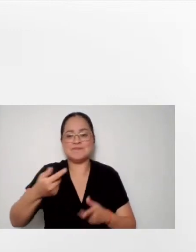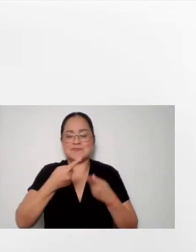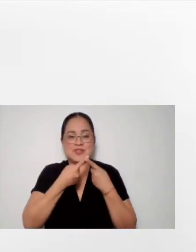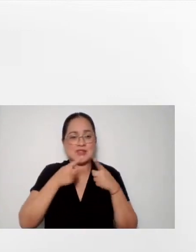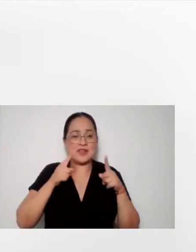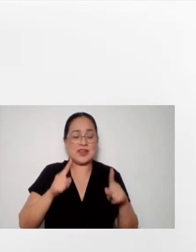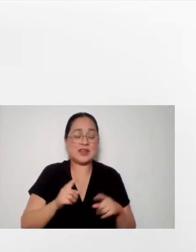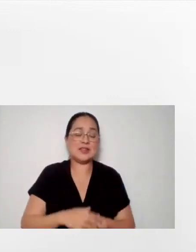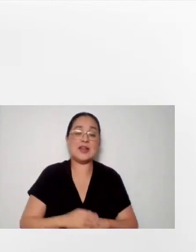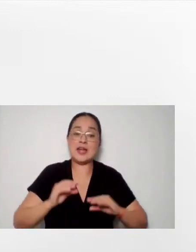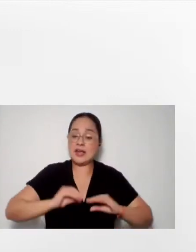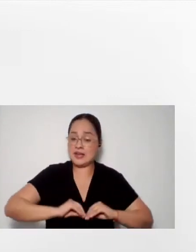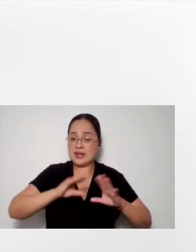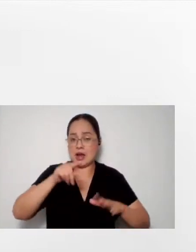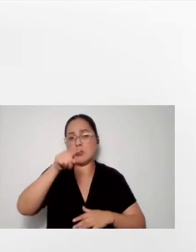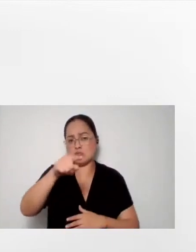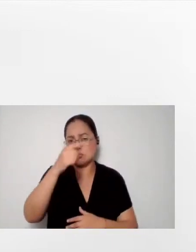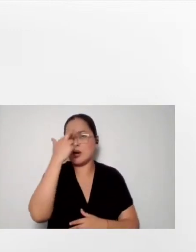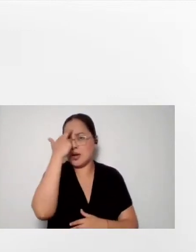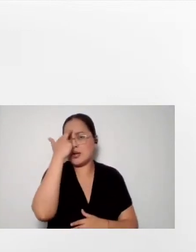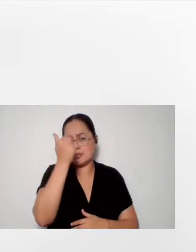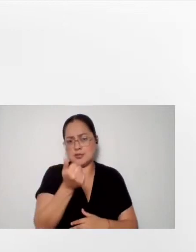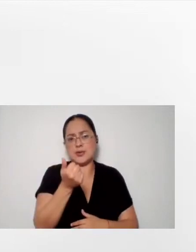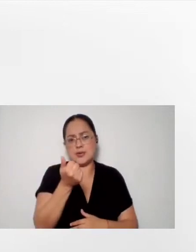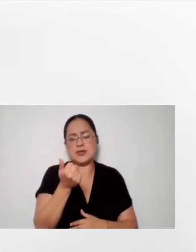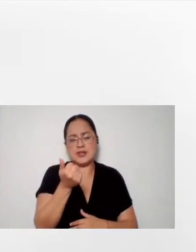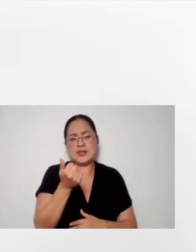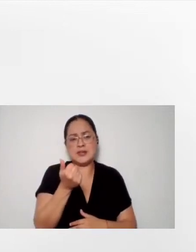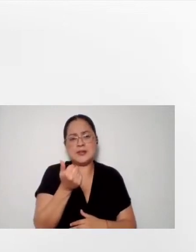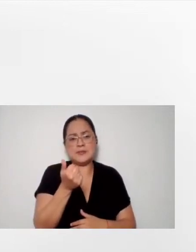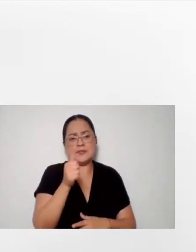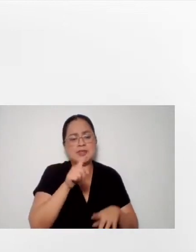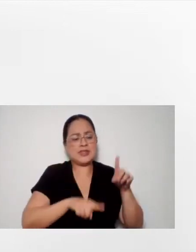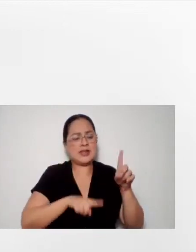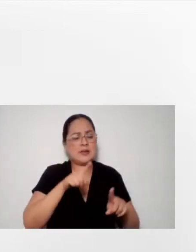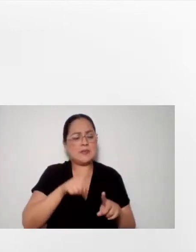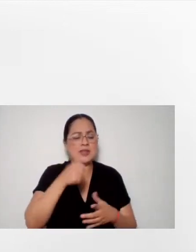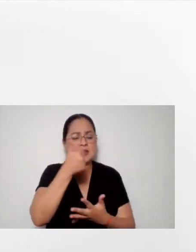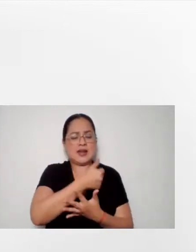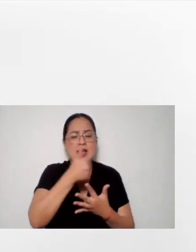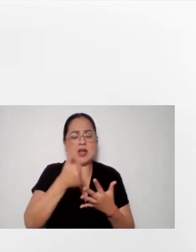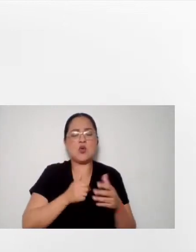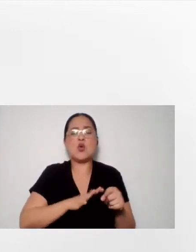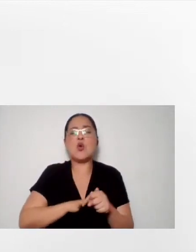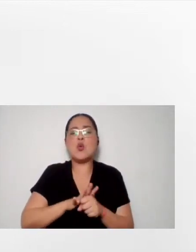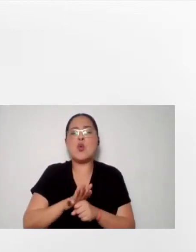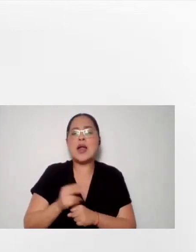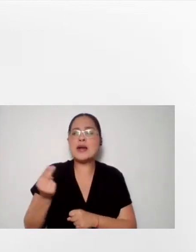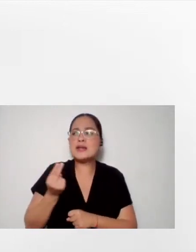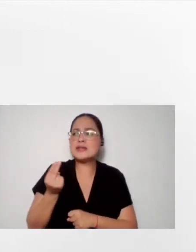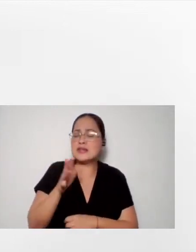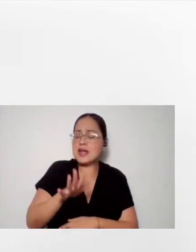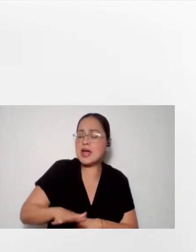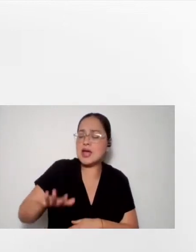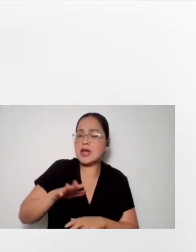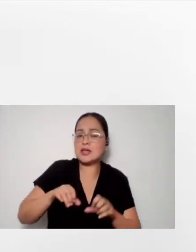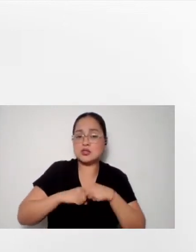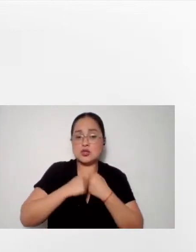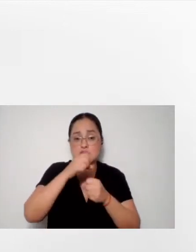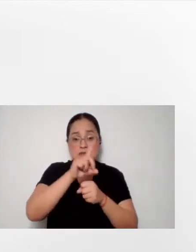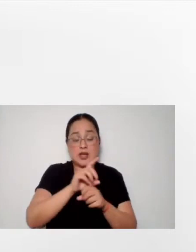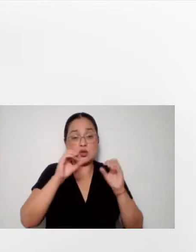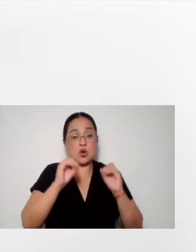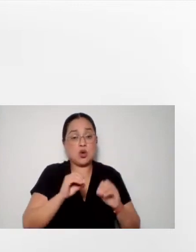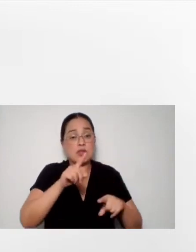al decir que todo depende de las necesidades que vaya teniendo la sociedad y de los casos que se vayan